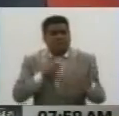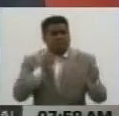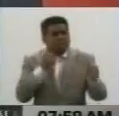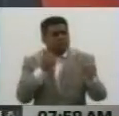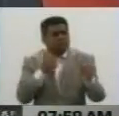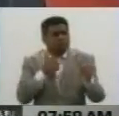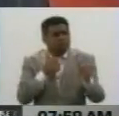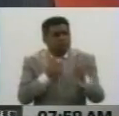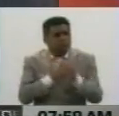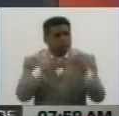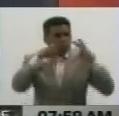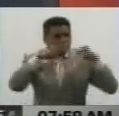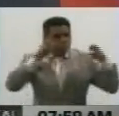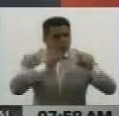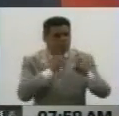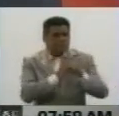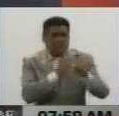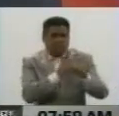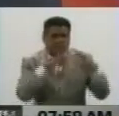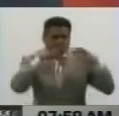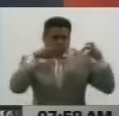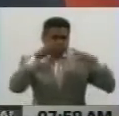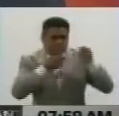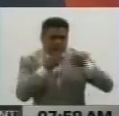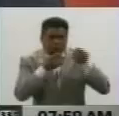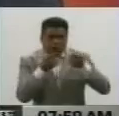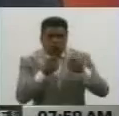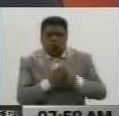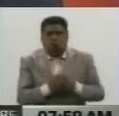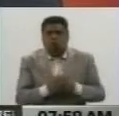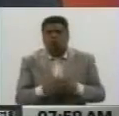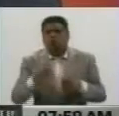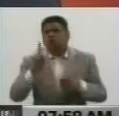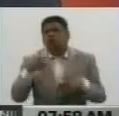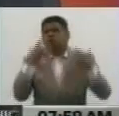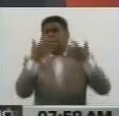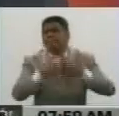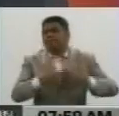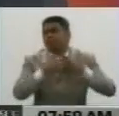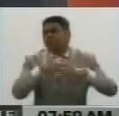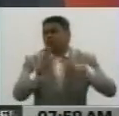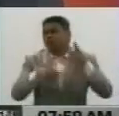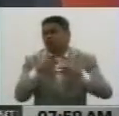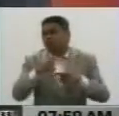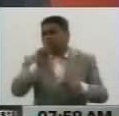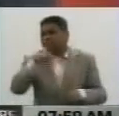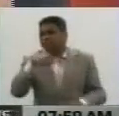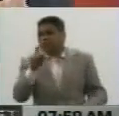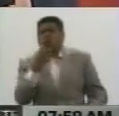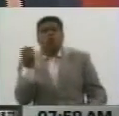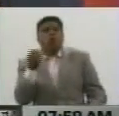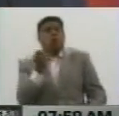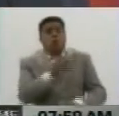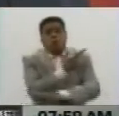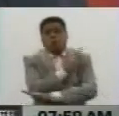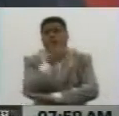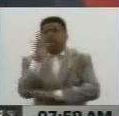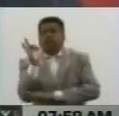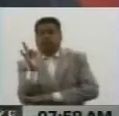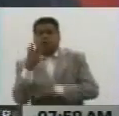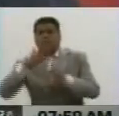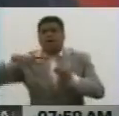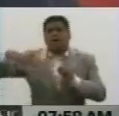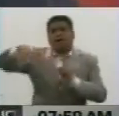del desarrollo minero ecológico. Quiere decir que lo importante no es solamente la industria y su producción, sino cómo esta afecta en el entorno donde se